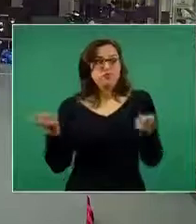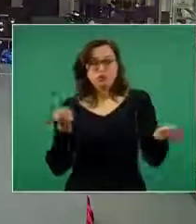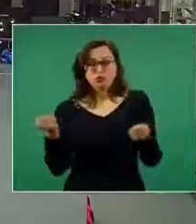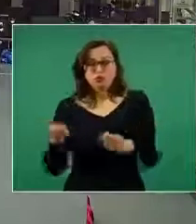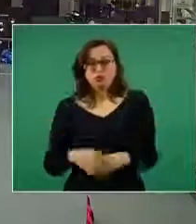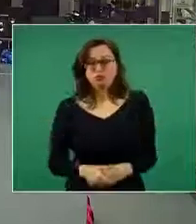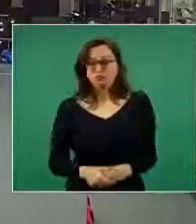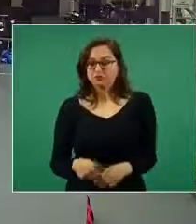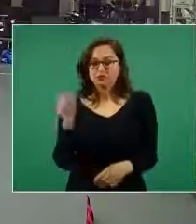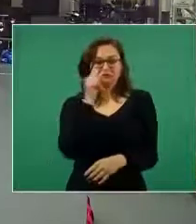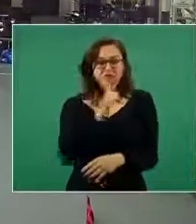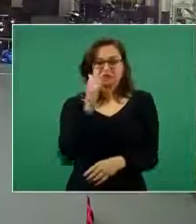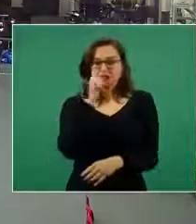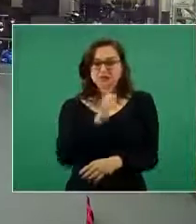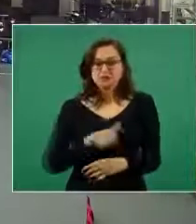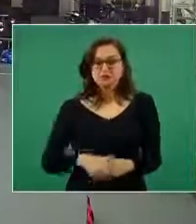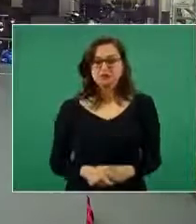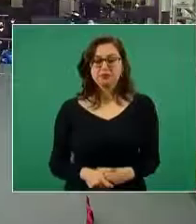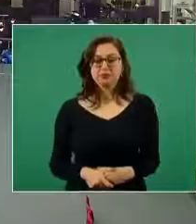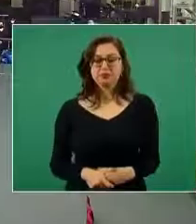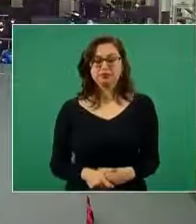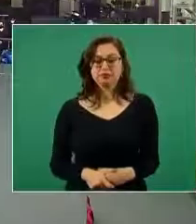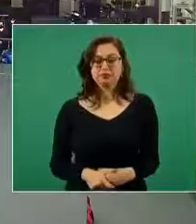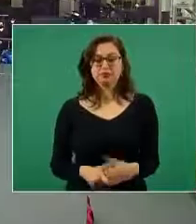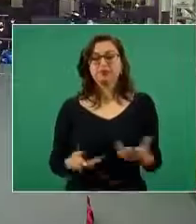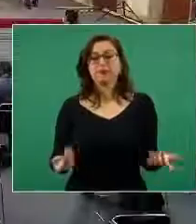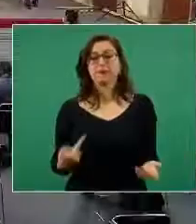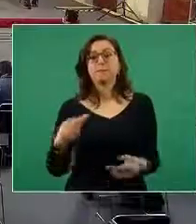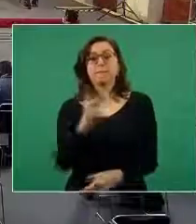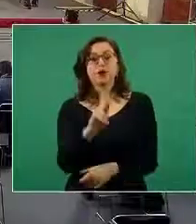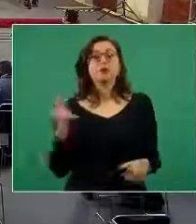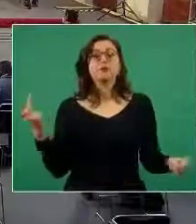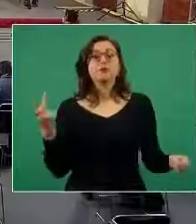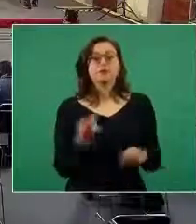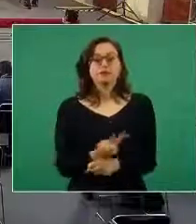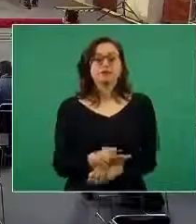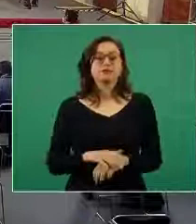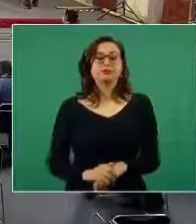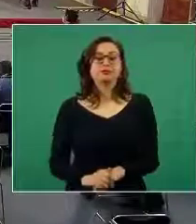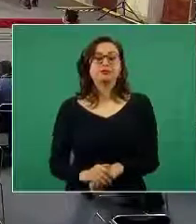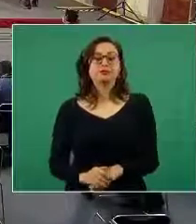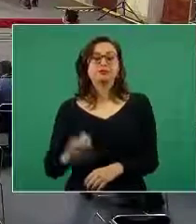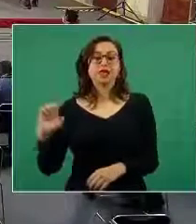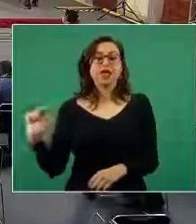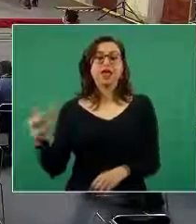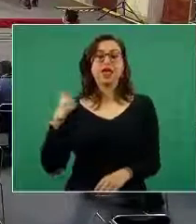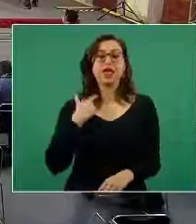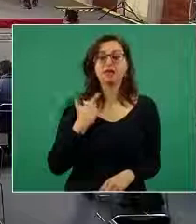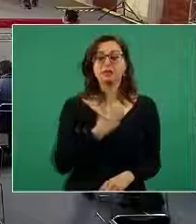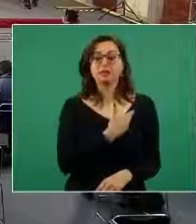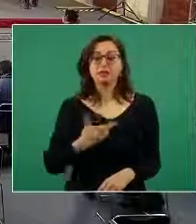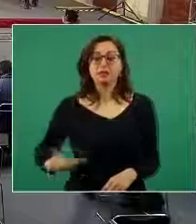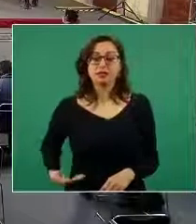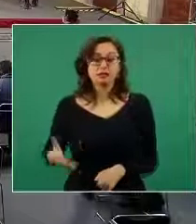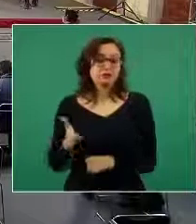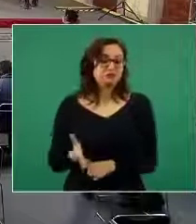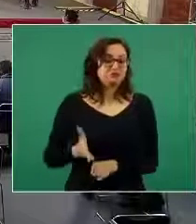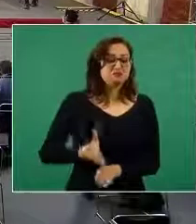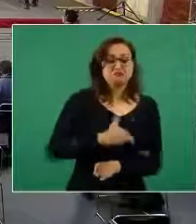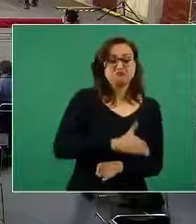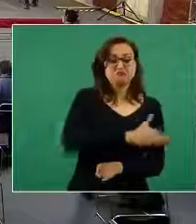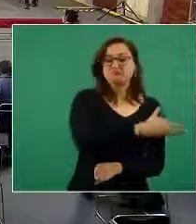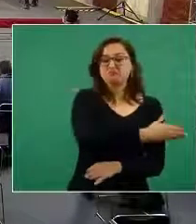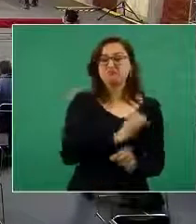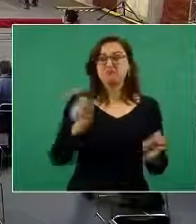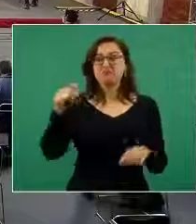Como no se usaba el Palacio, porque todo se resolvía en Los Pinos,